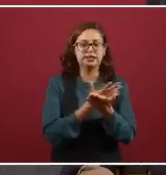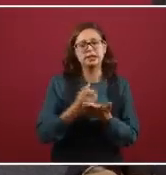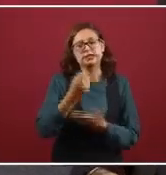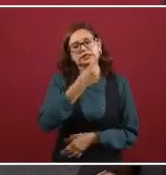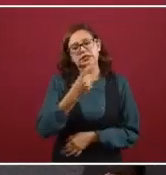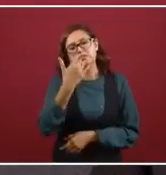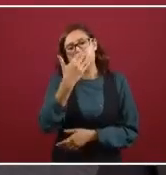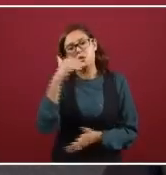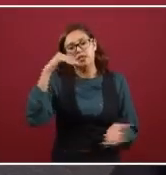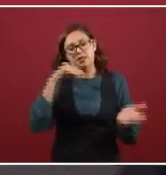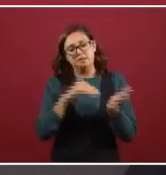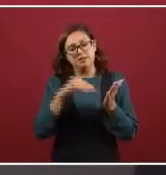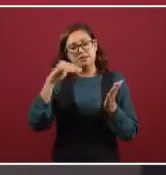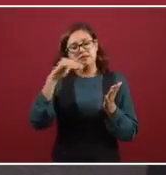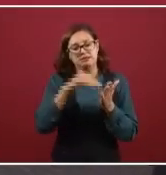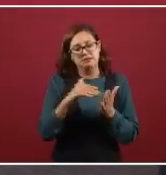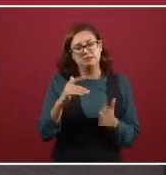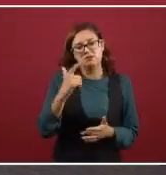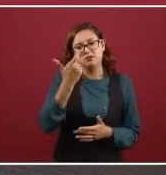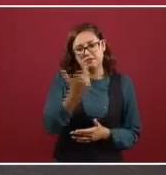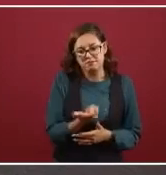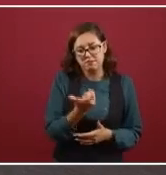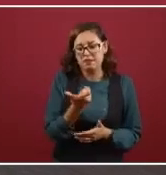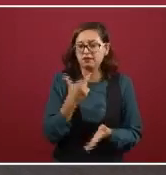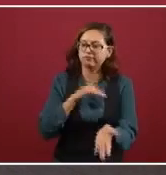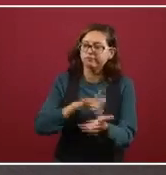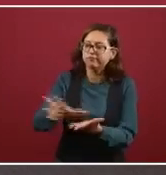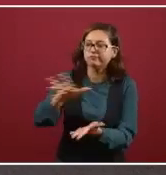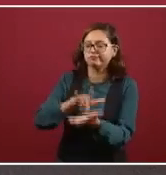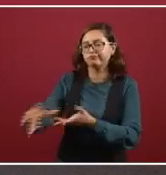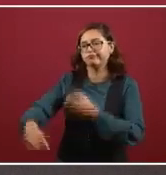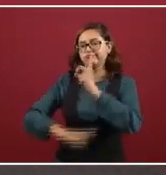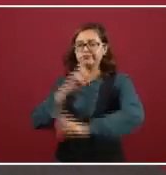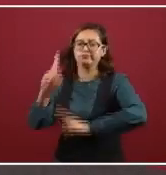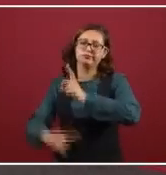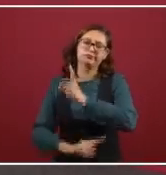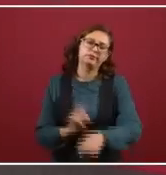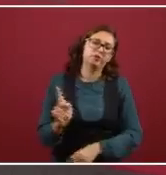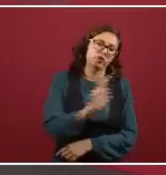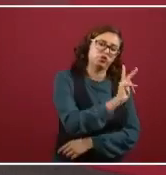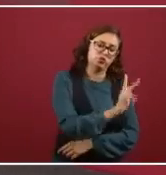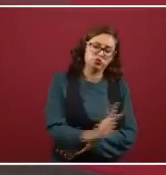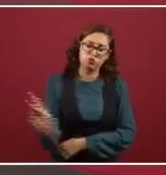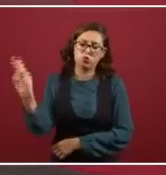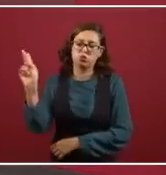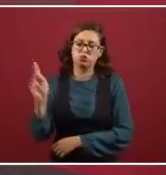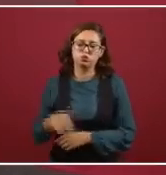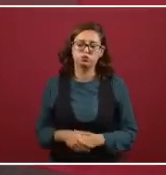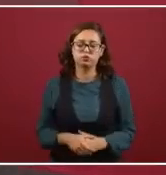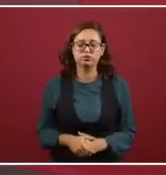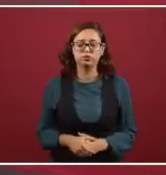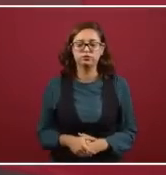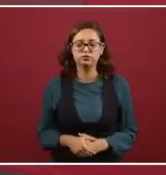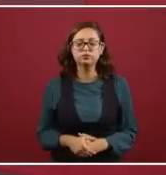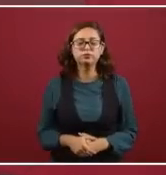alcanza para estos estímulos a todos los deportistas.